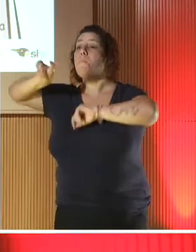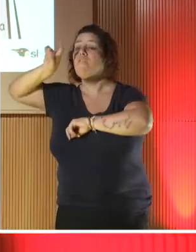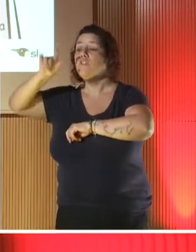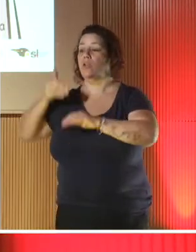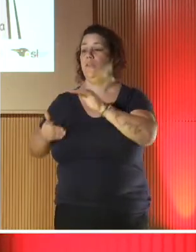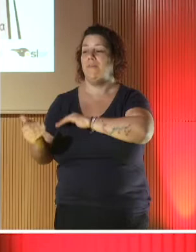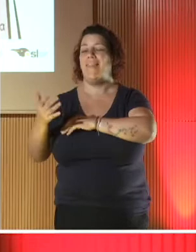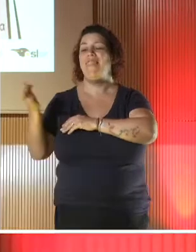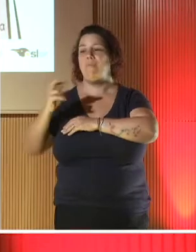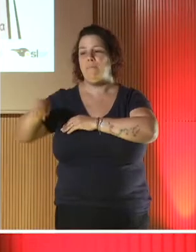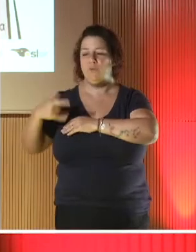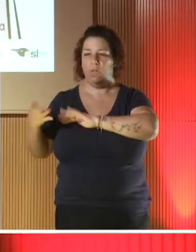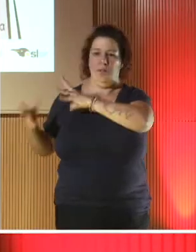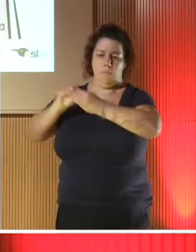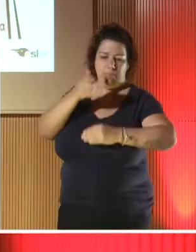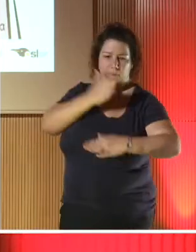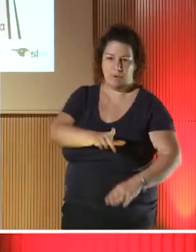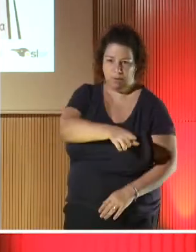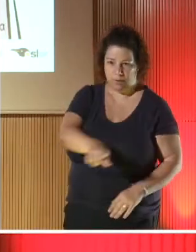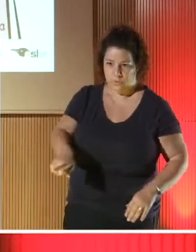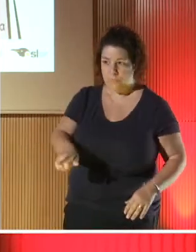¿no? Entonces os voy a explicar un poco en qué